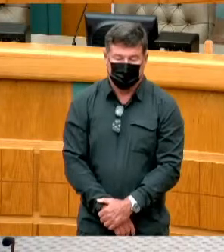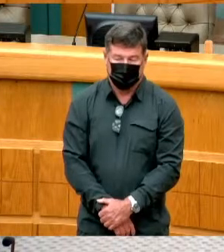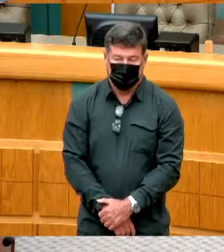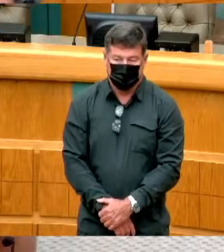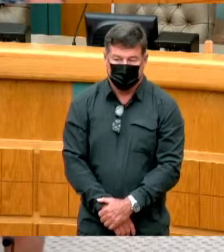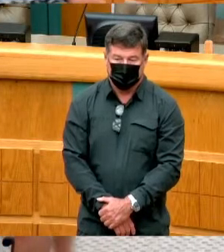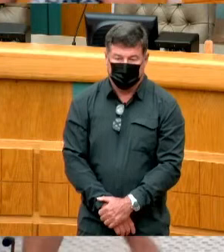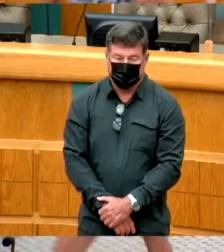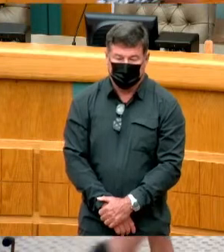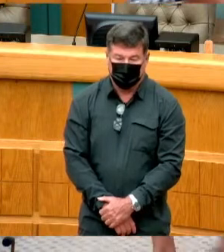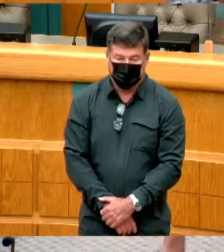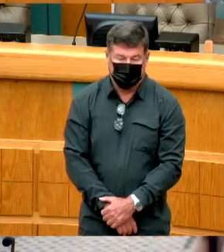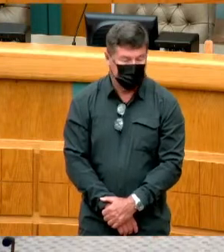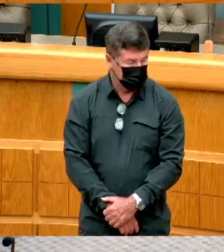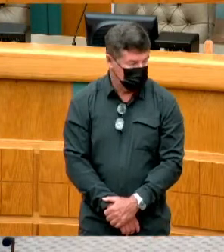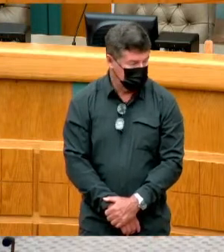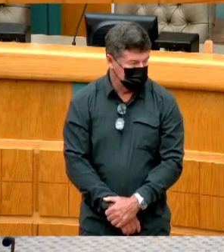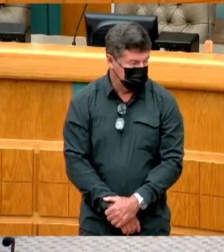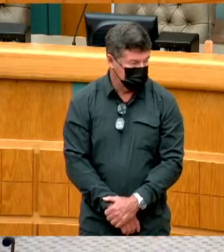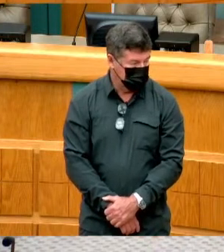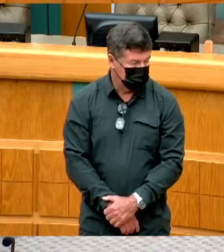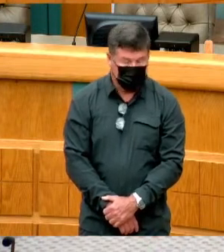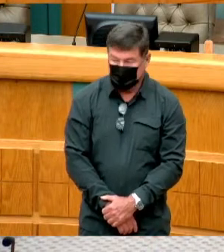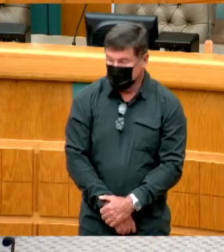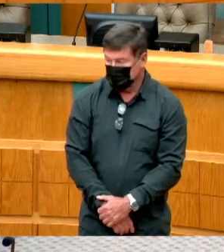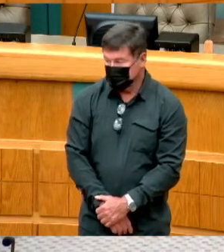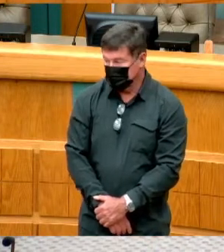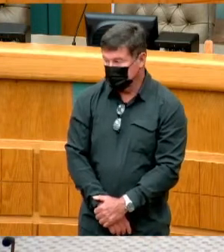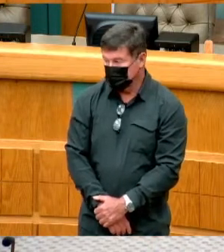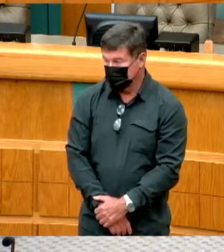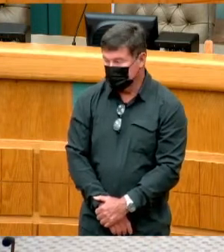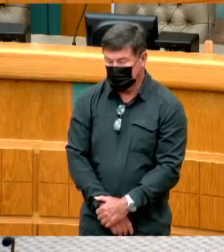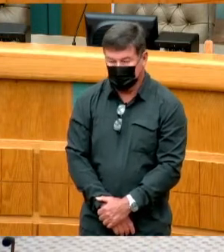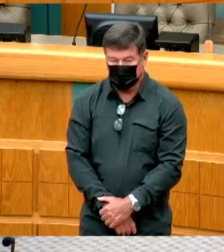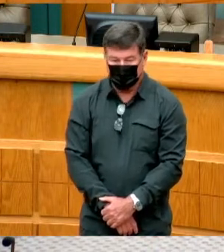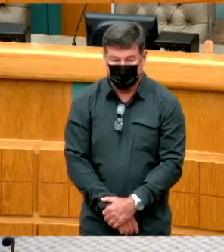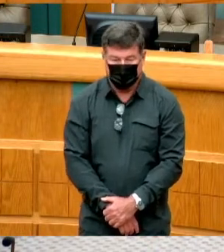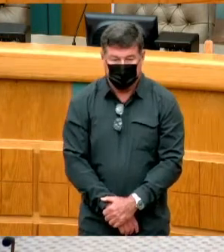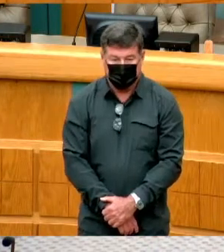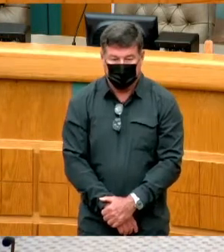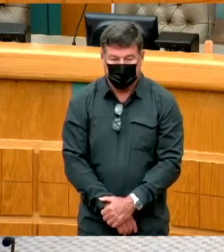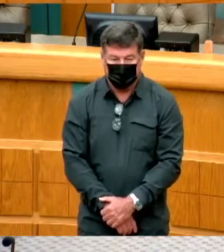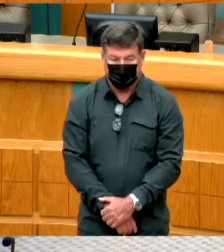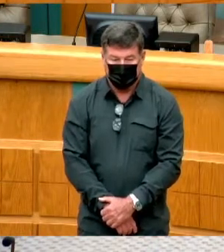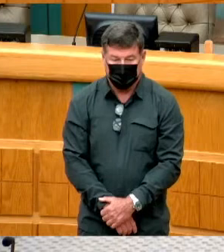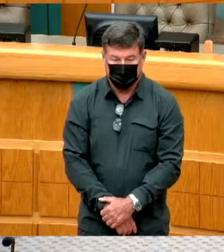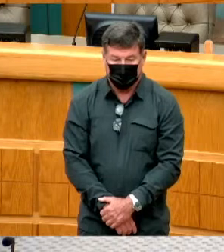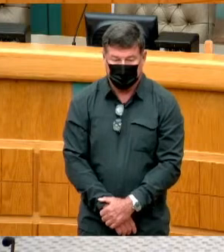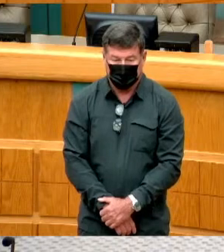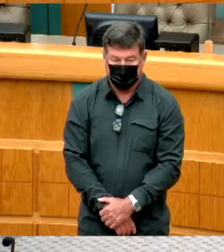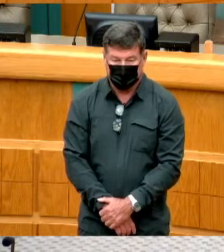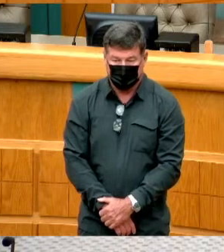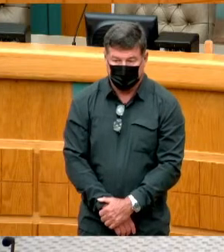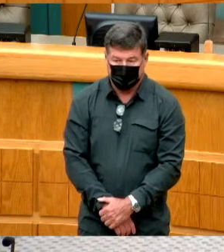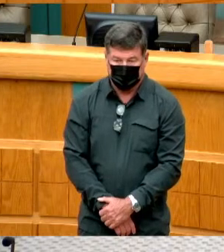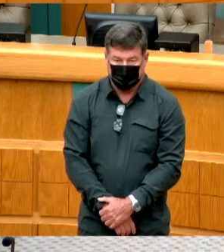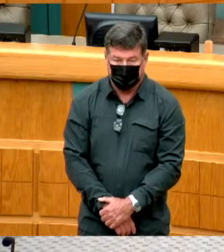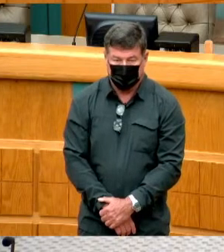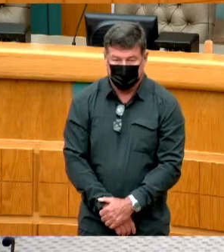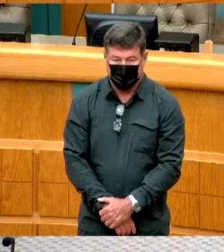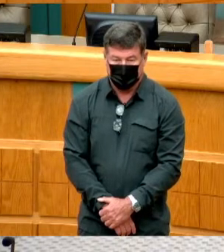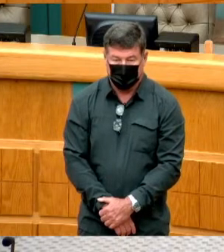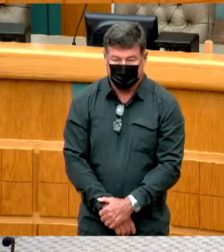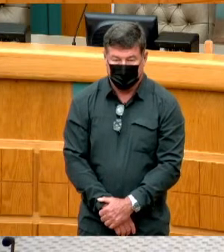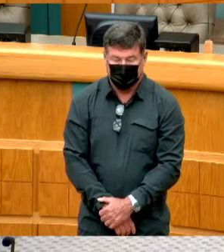el COVID-19. Para las personas que están confinadas en sus hogares, estamos trabajando junto con el Departamento de Bomberos en un plan para llegar a